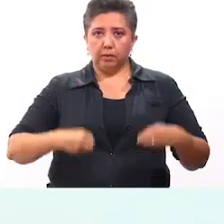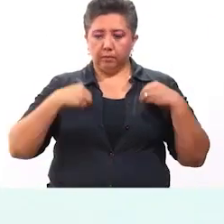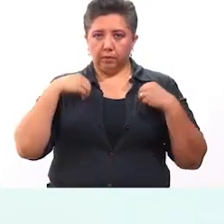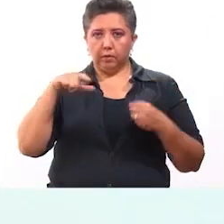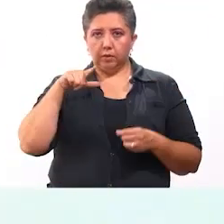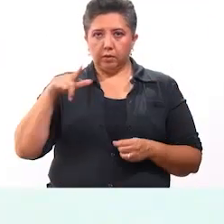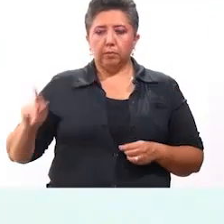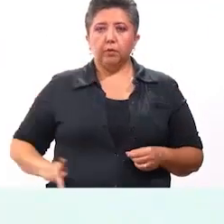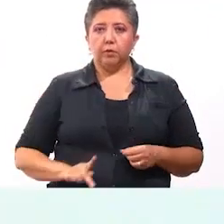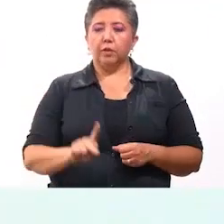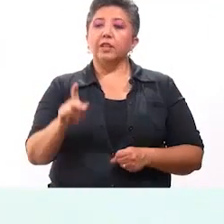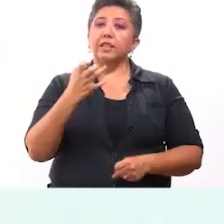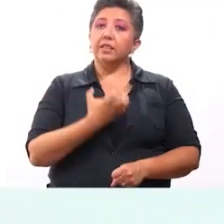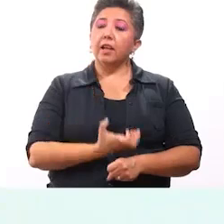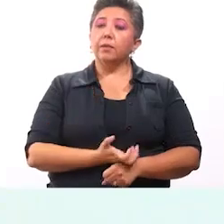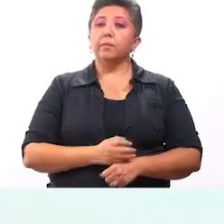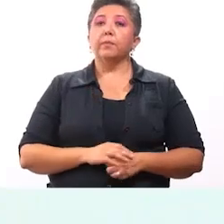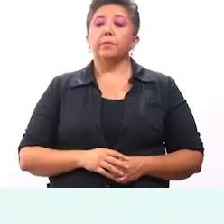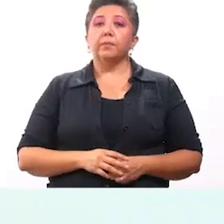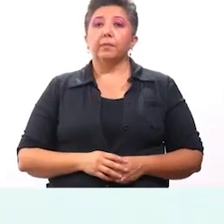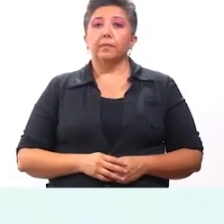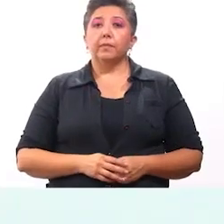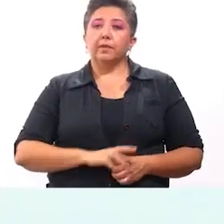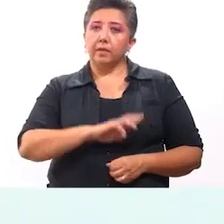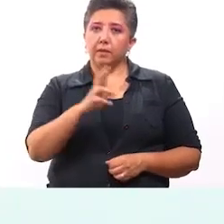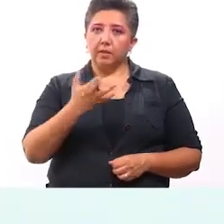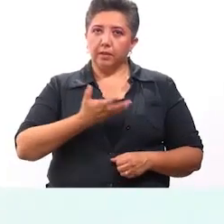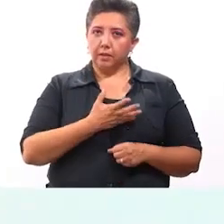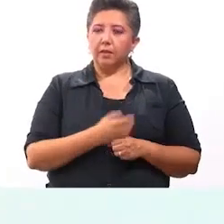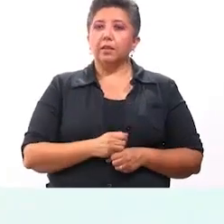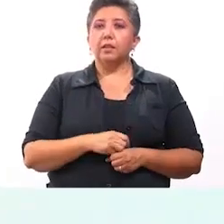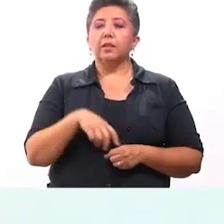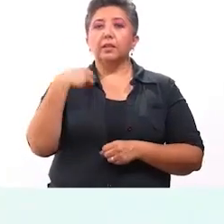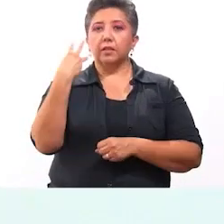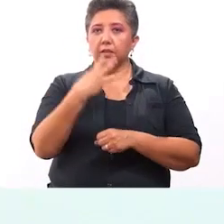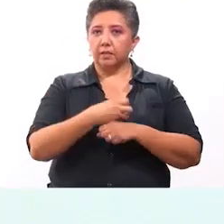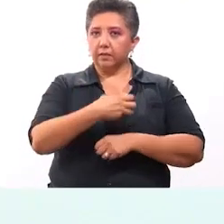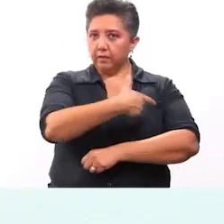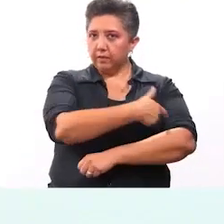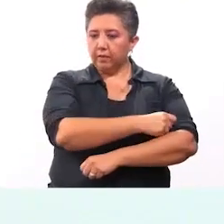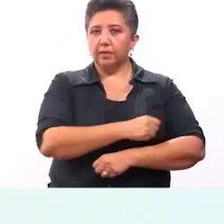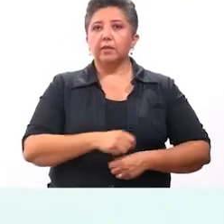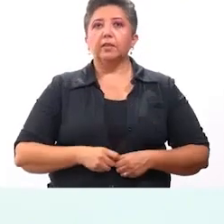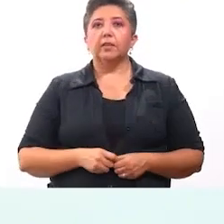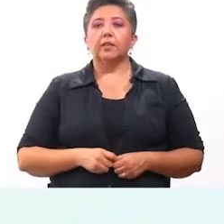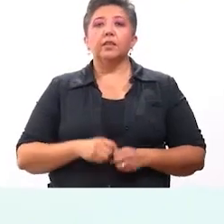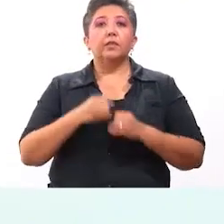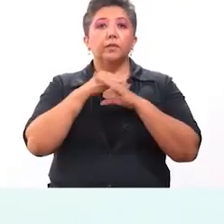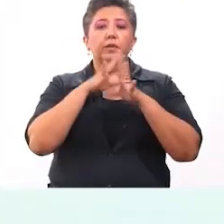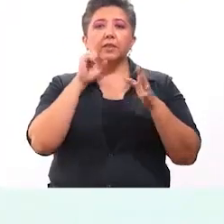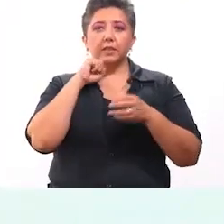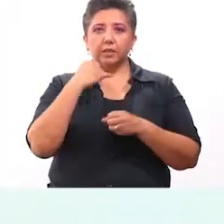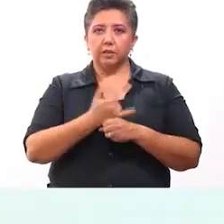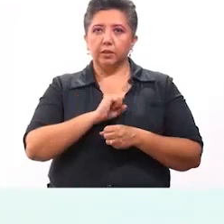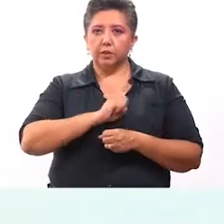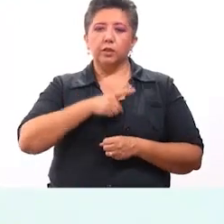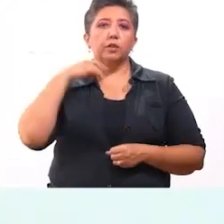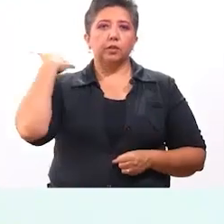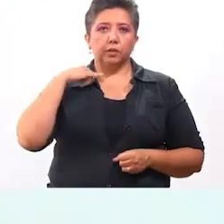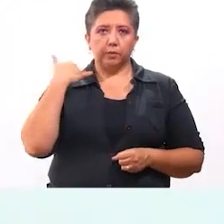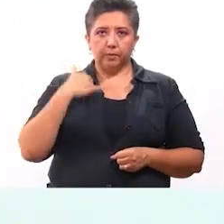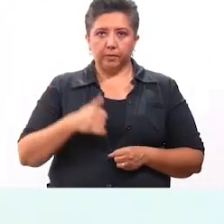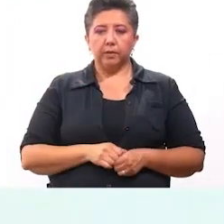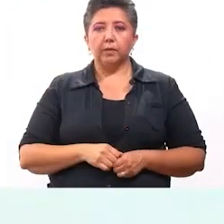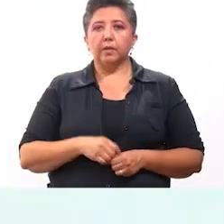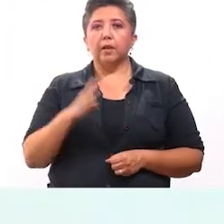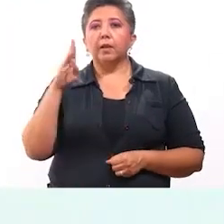en 17 municipios del interior del estado recibirán la dosis de refuerzo contra el coronavirus, informaron la Secretaría de Salud de Yucatán